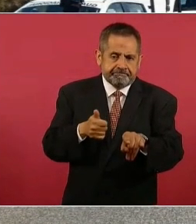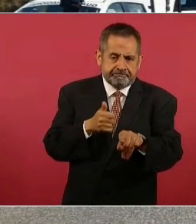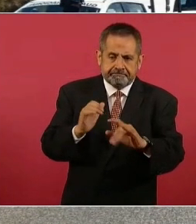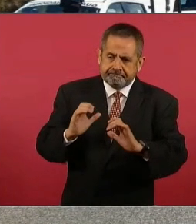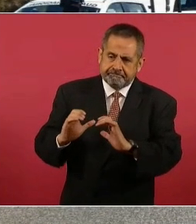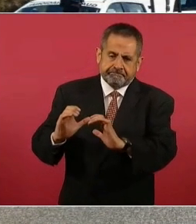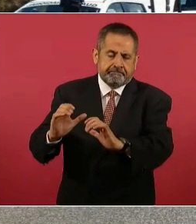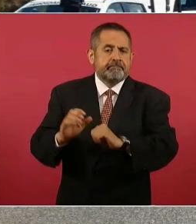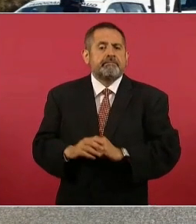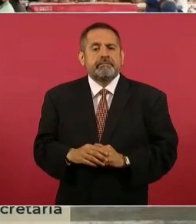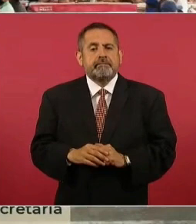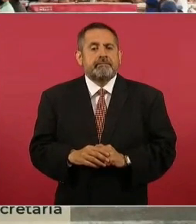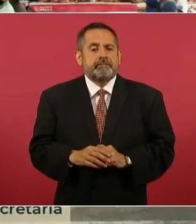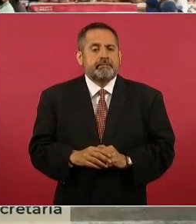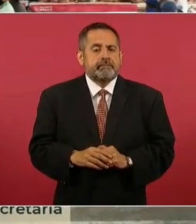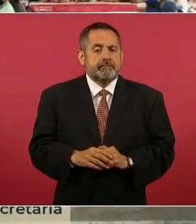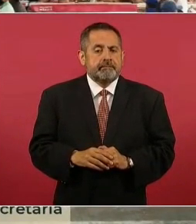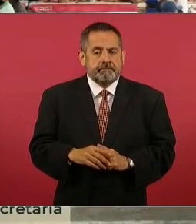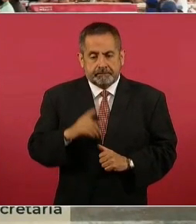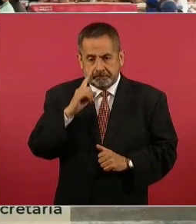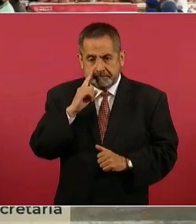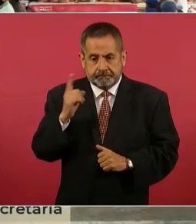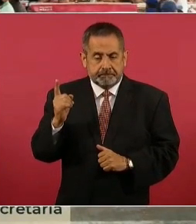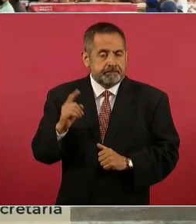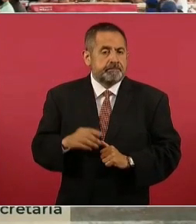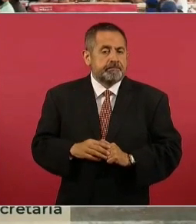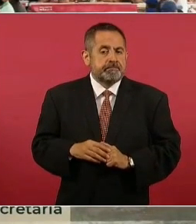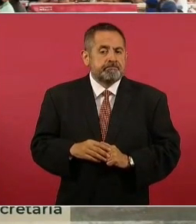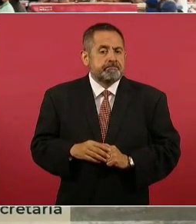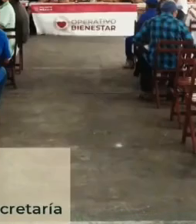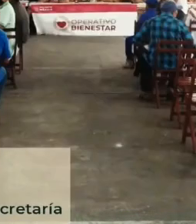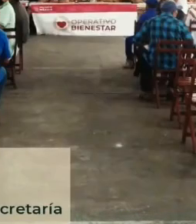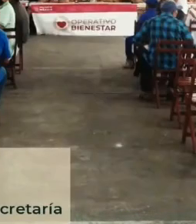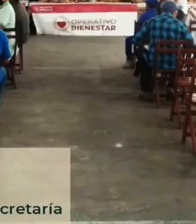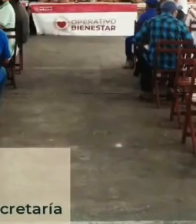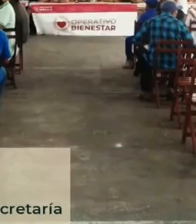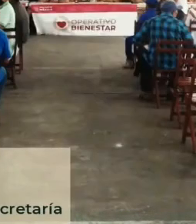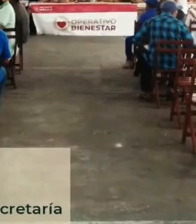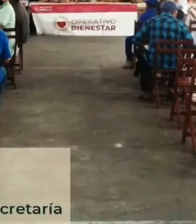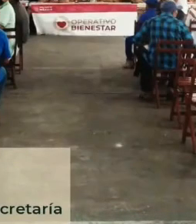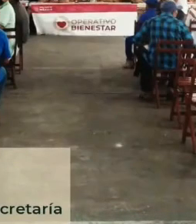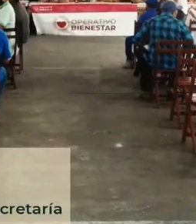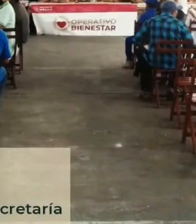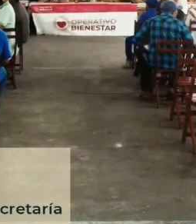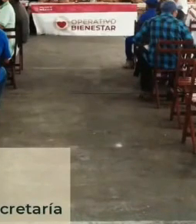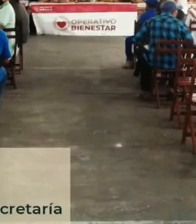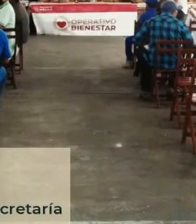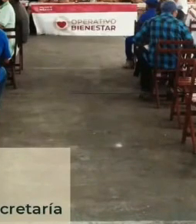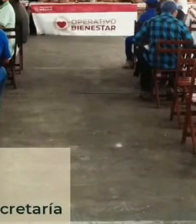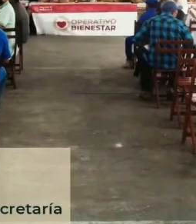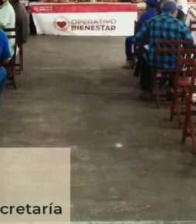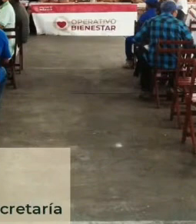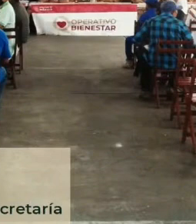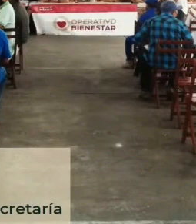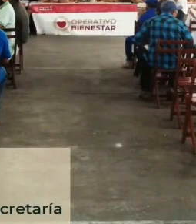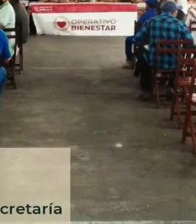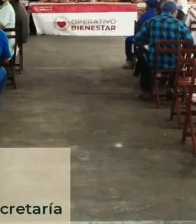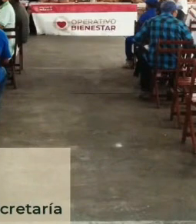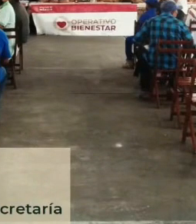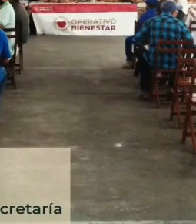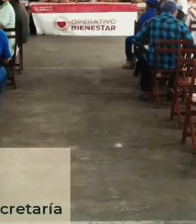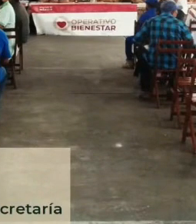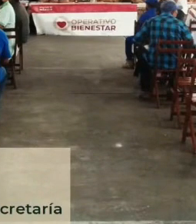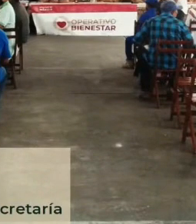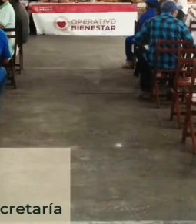en cuanto a los apoyos que la guardia nacional proporciona al programa de distribución perdón al